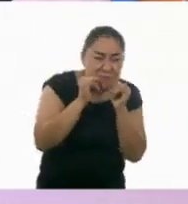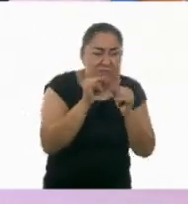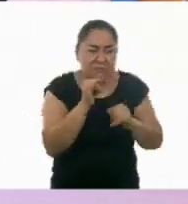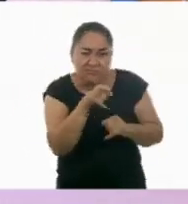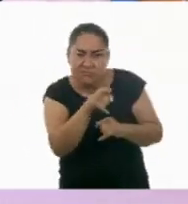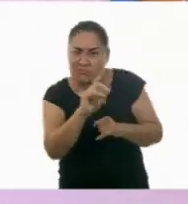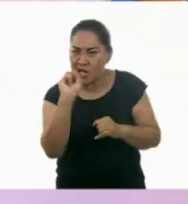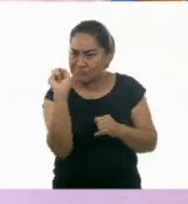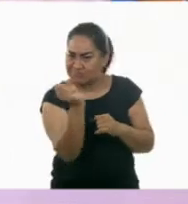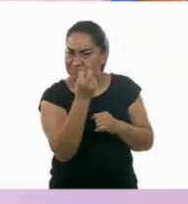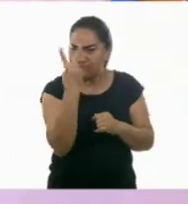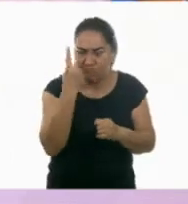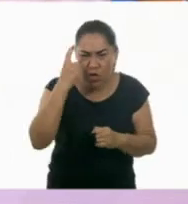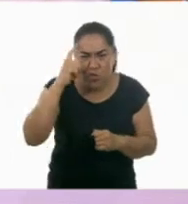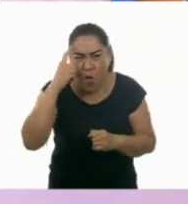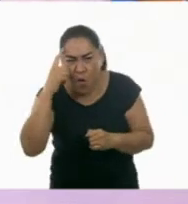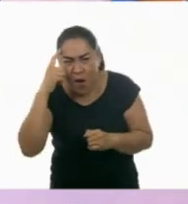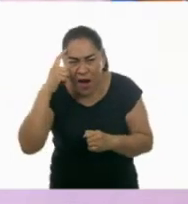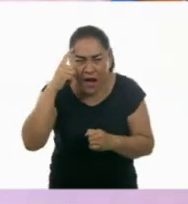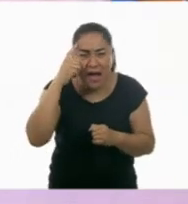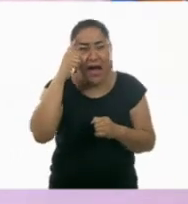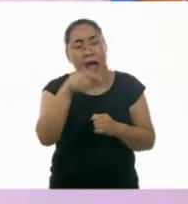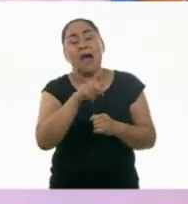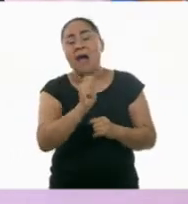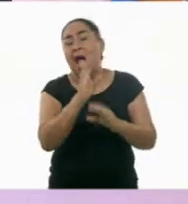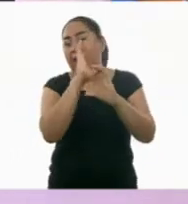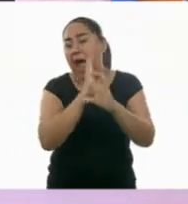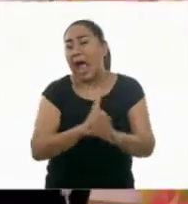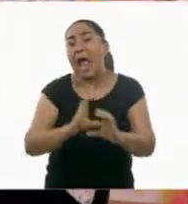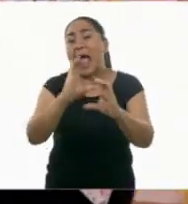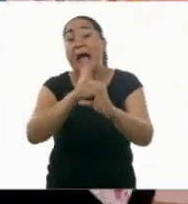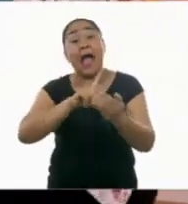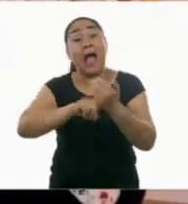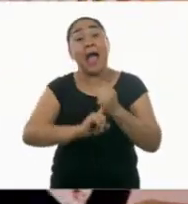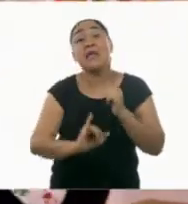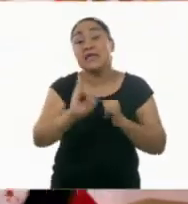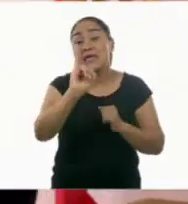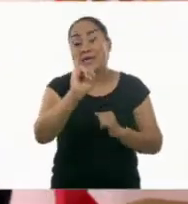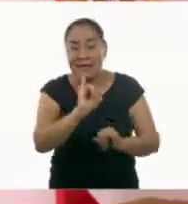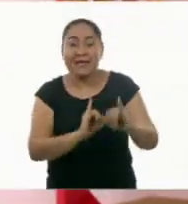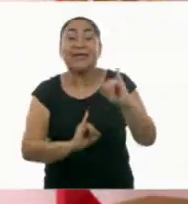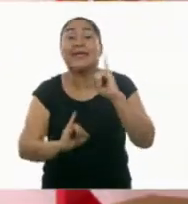Miraba enojado y cantaba con